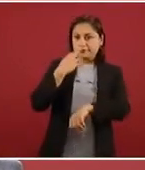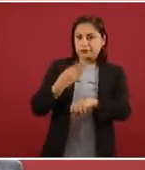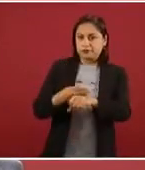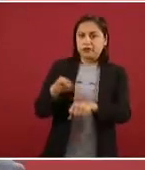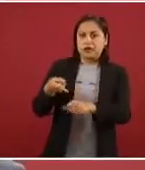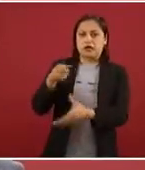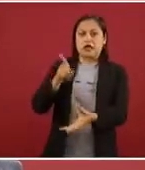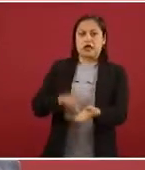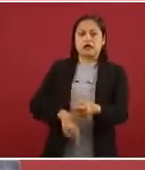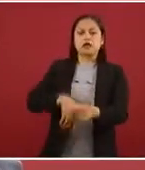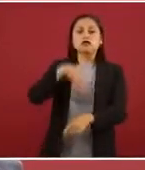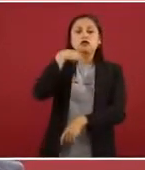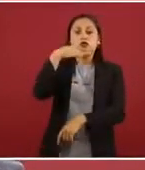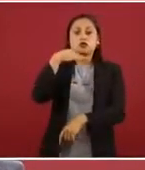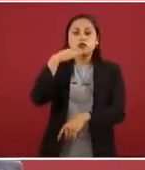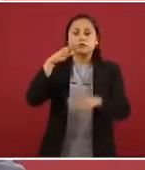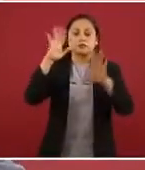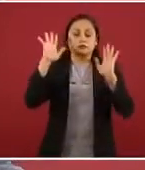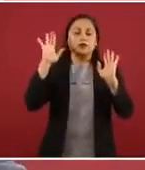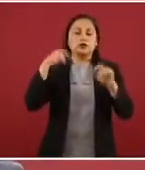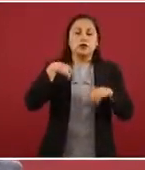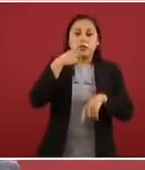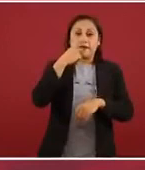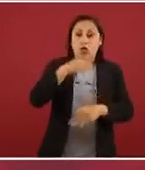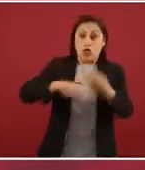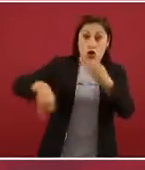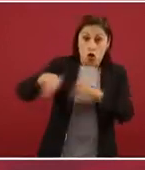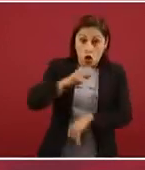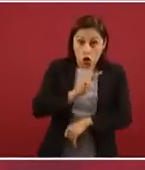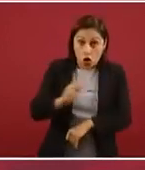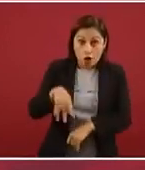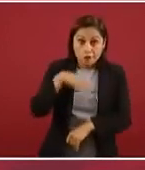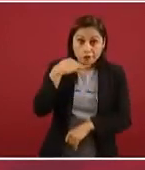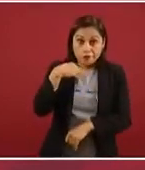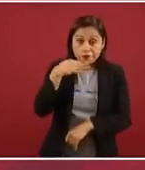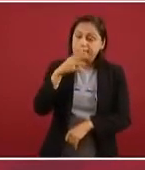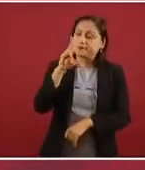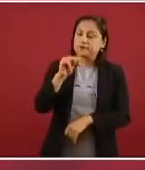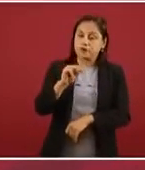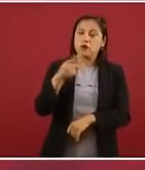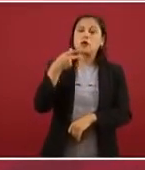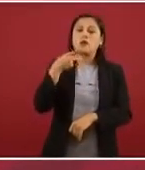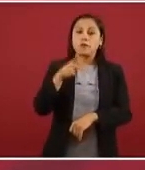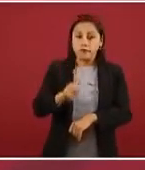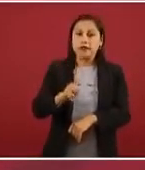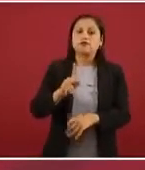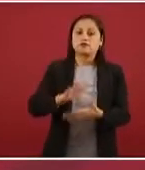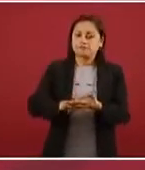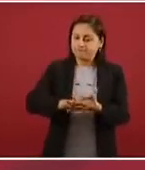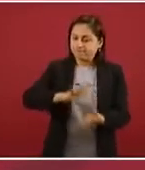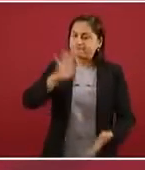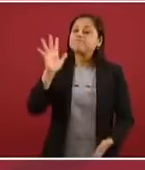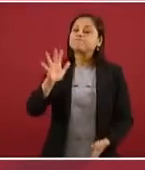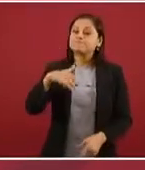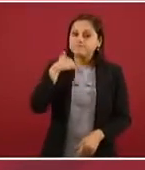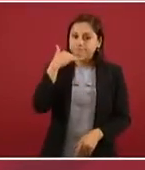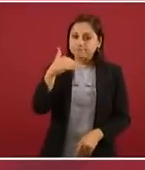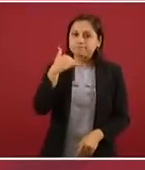No quiero generalizar, pero sí, había mucha corrupción. Y lo otro, el